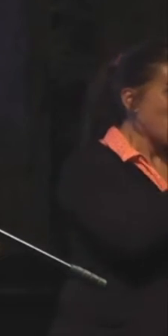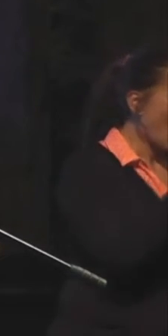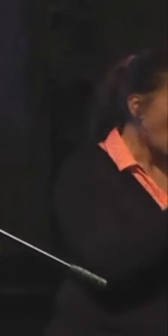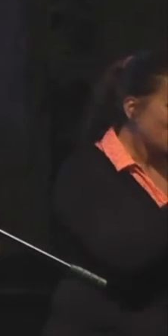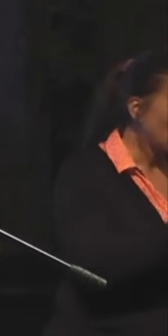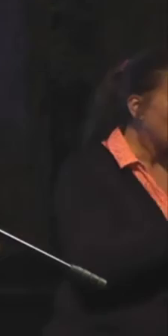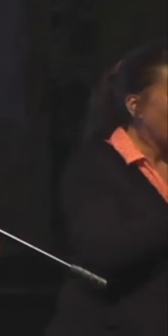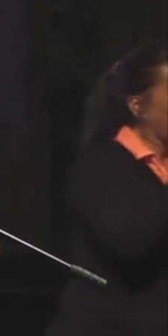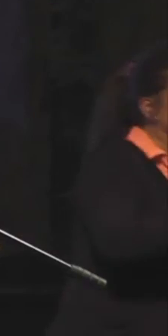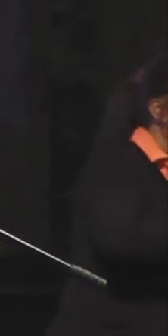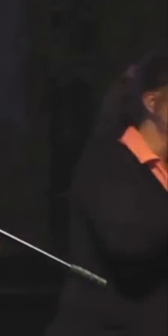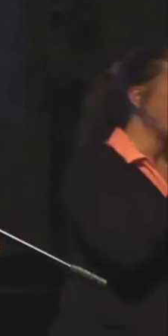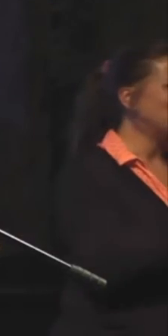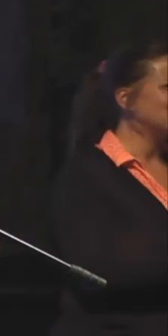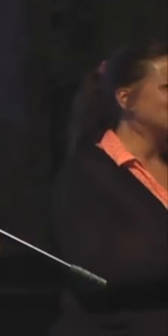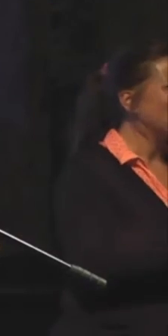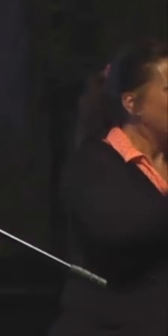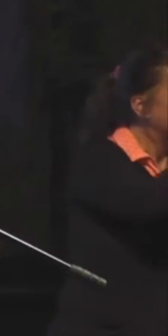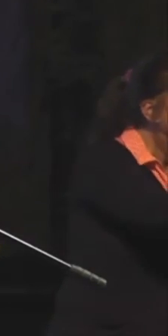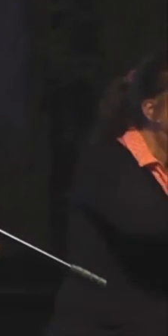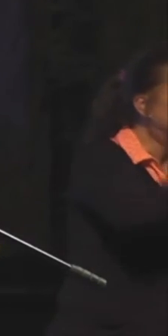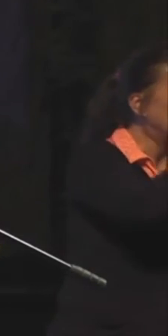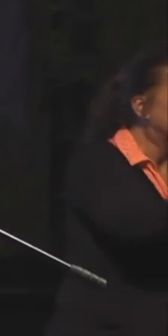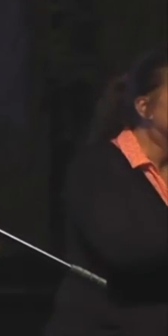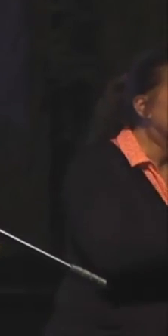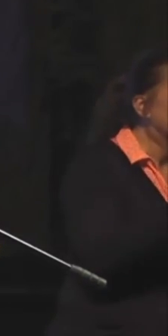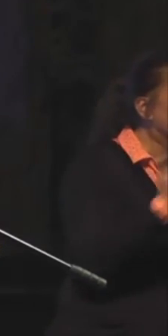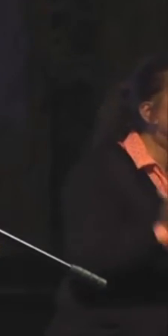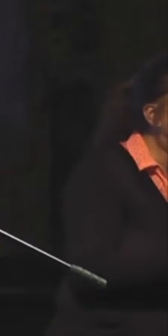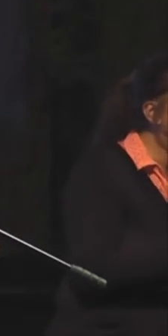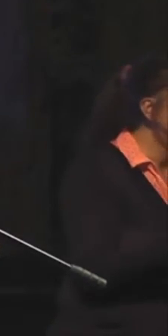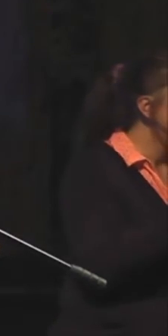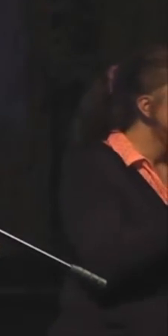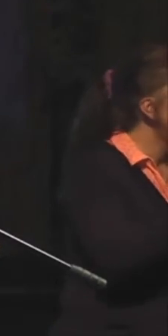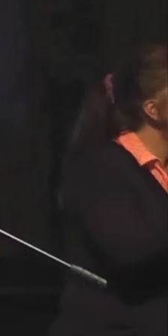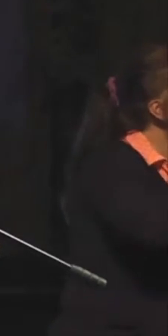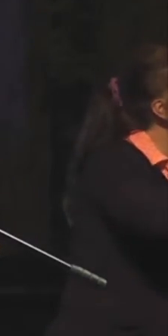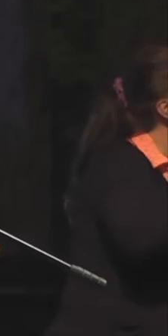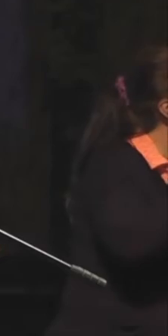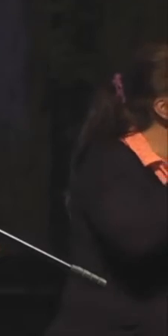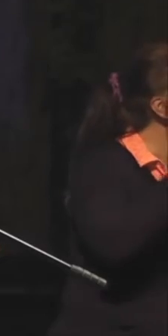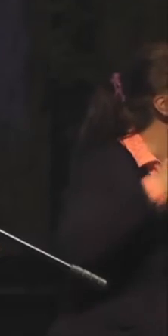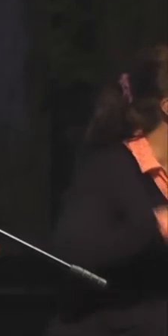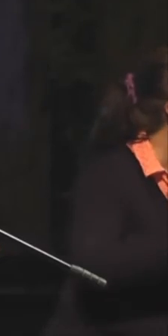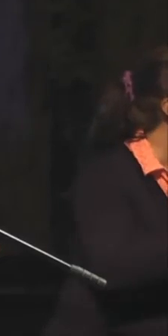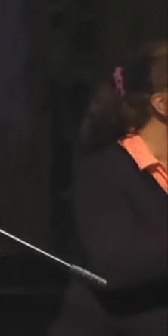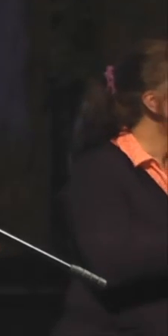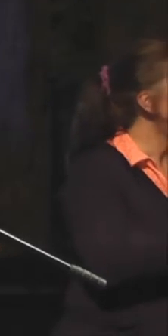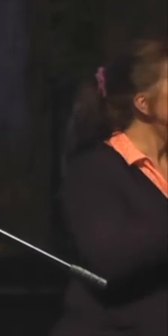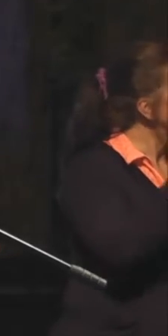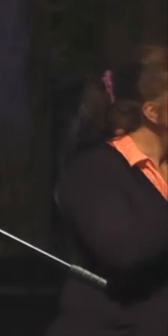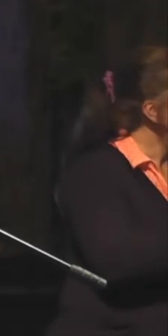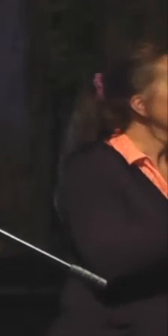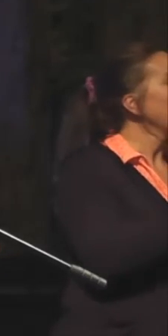canciones discursos que yo estoy seguro que a esta altura es a esta parte del imaginario colectivo y